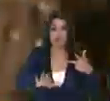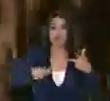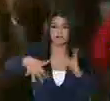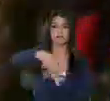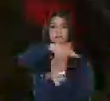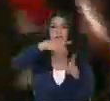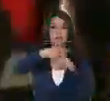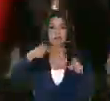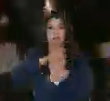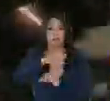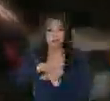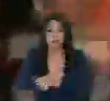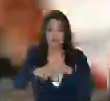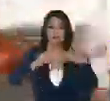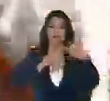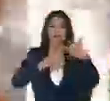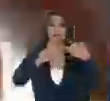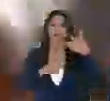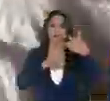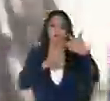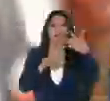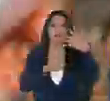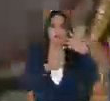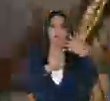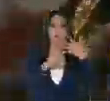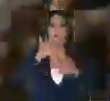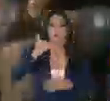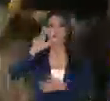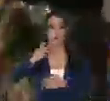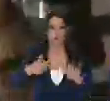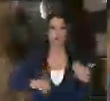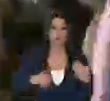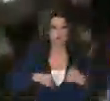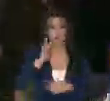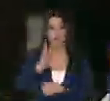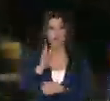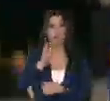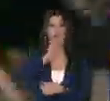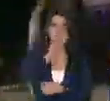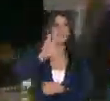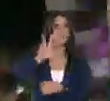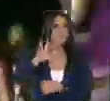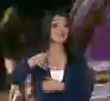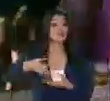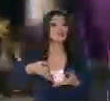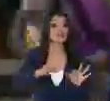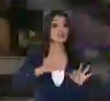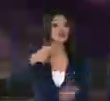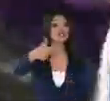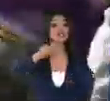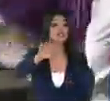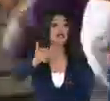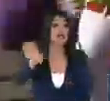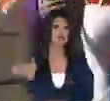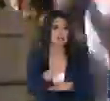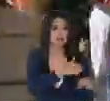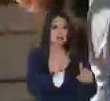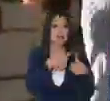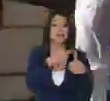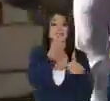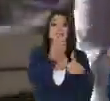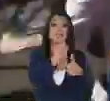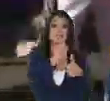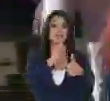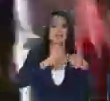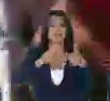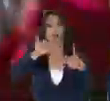Parque Bicentenario. Tenemos también Trío Colonial, William Luna, el 23 de febrero en Chimbacalle, Silvestre Dangón,